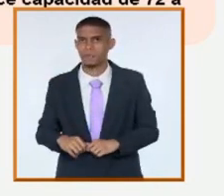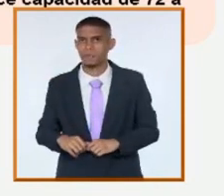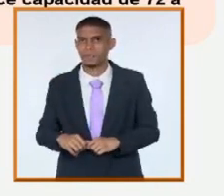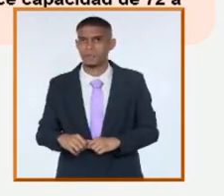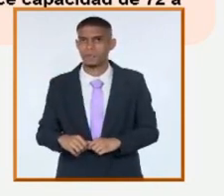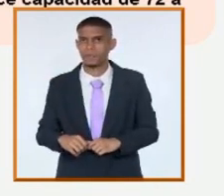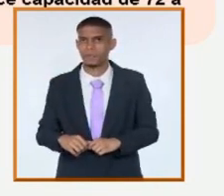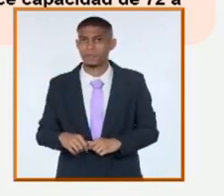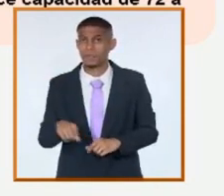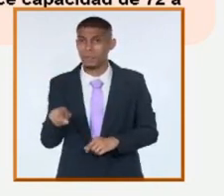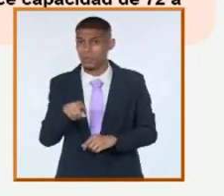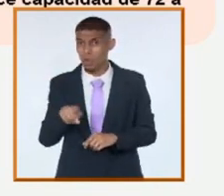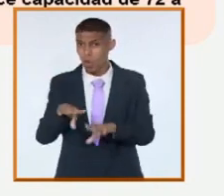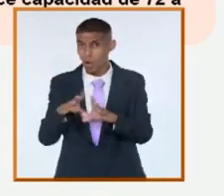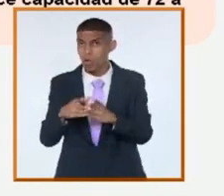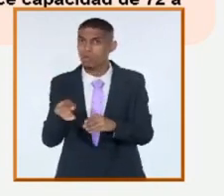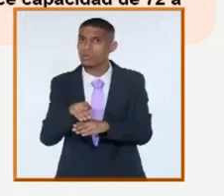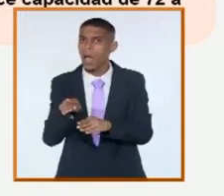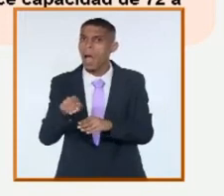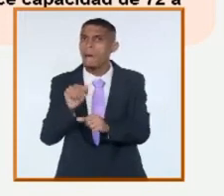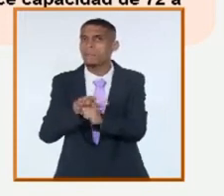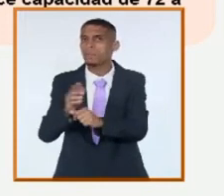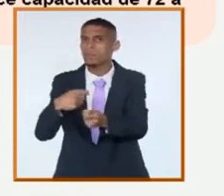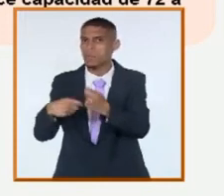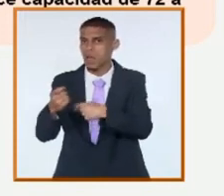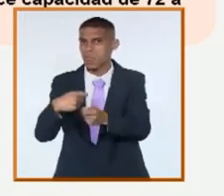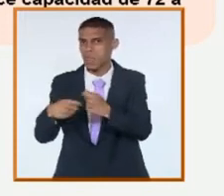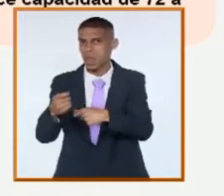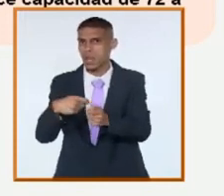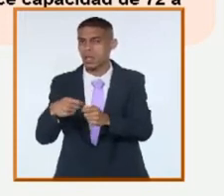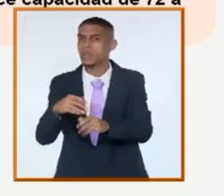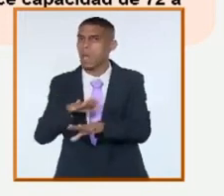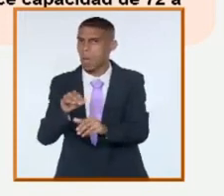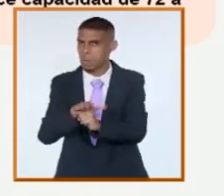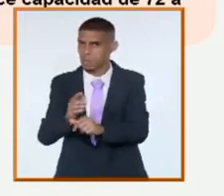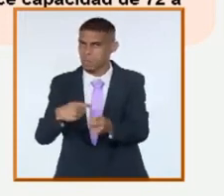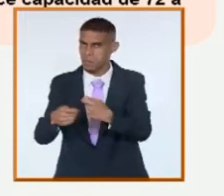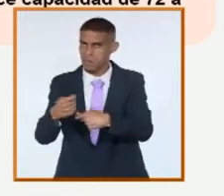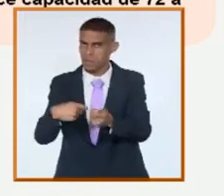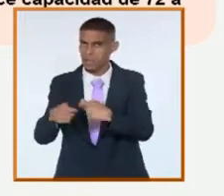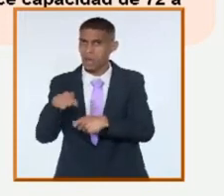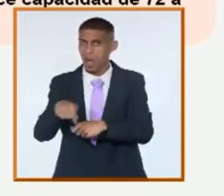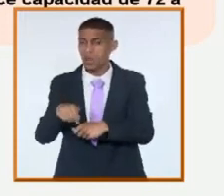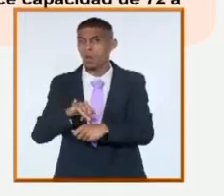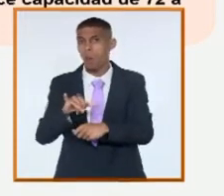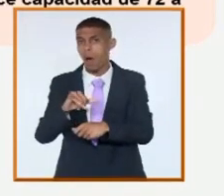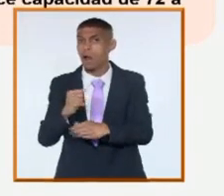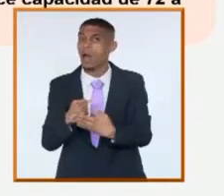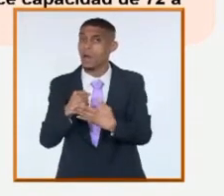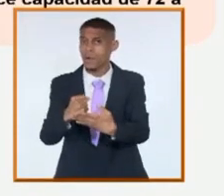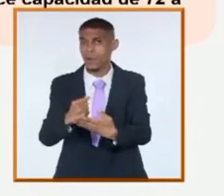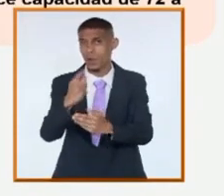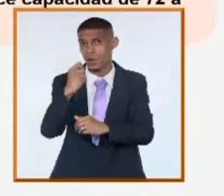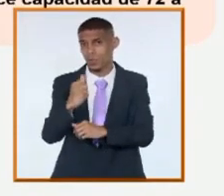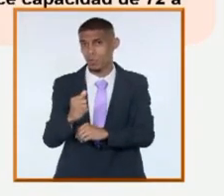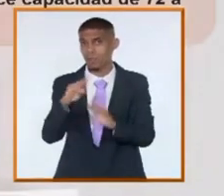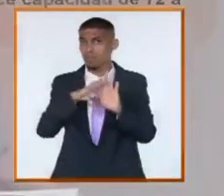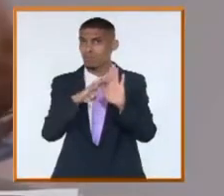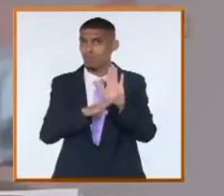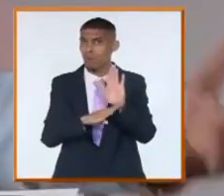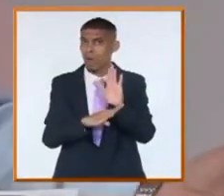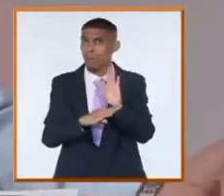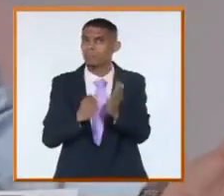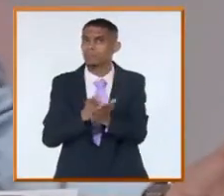estos muebles sanitarios ya se están comercializando y se están llevando ya a la economía y también tenemos un programa de seguir